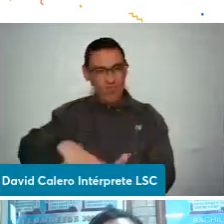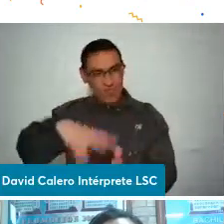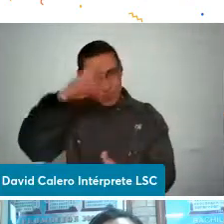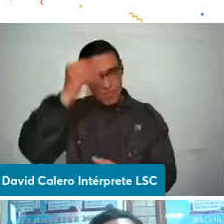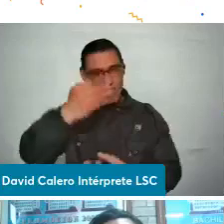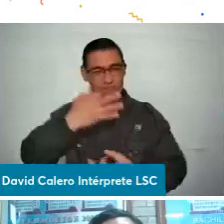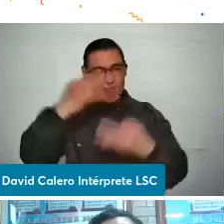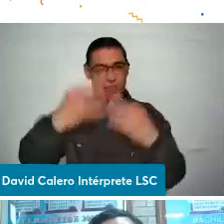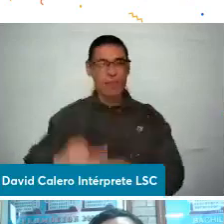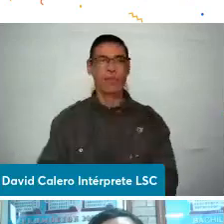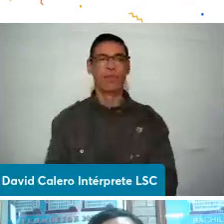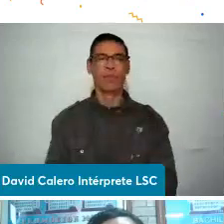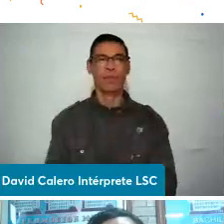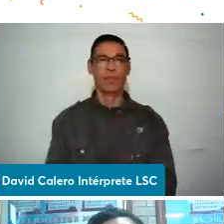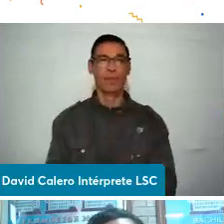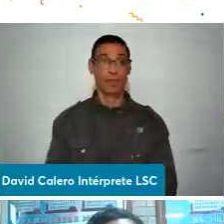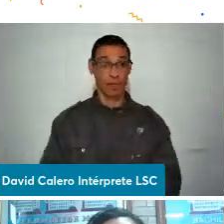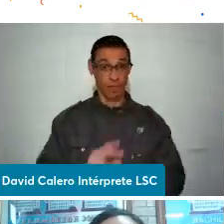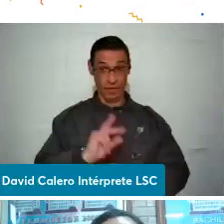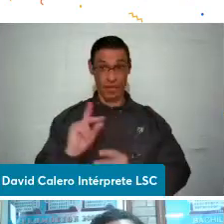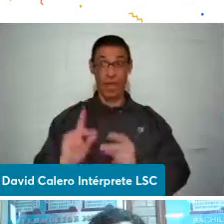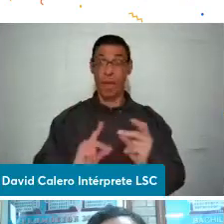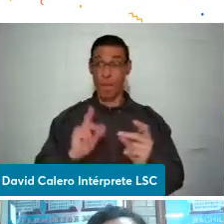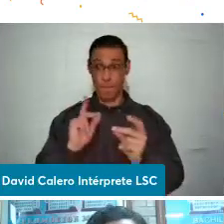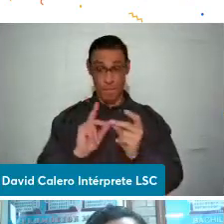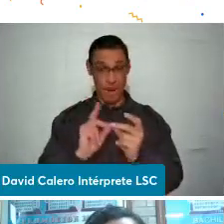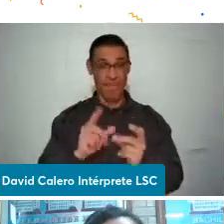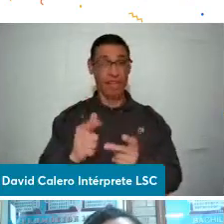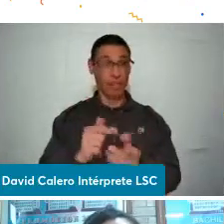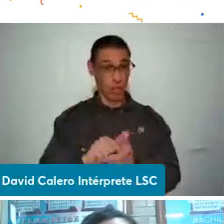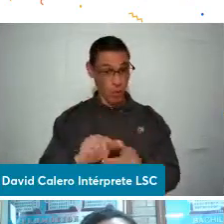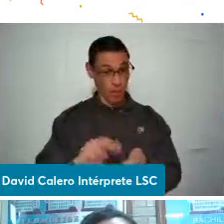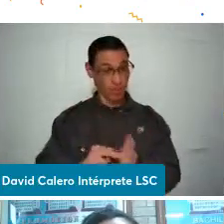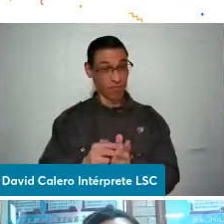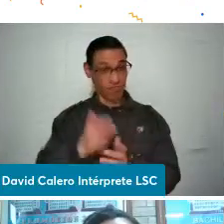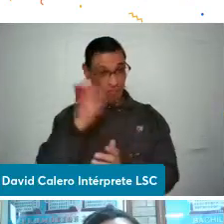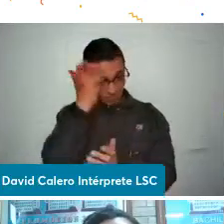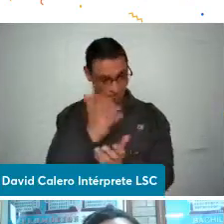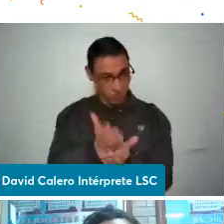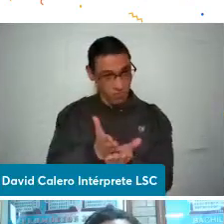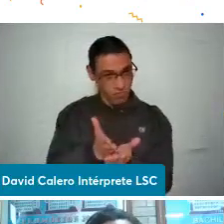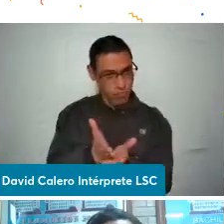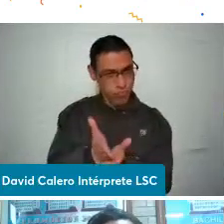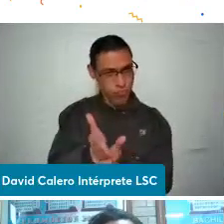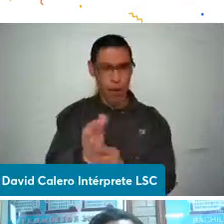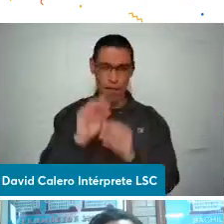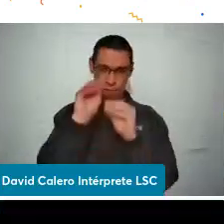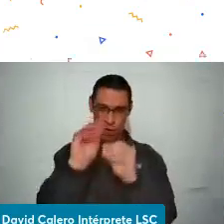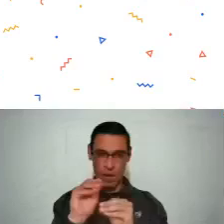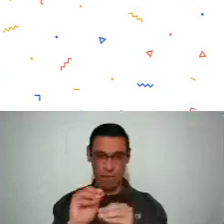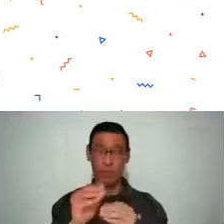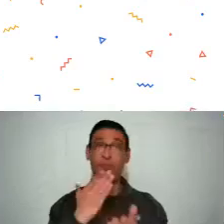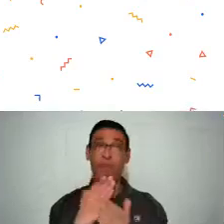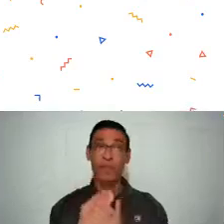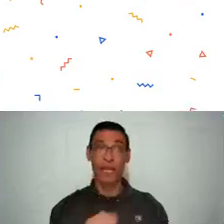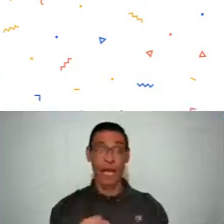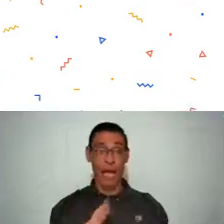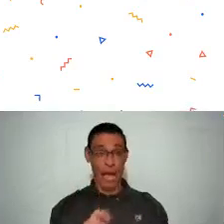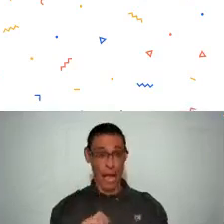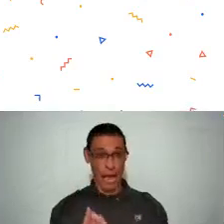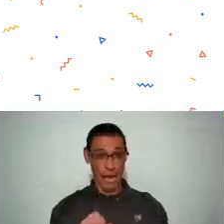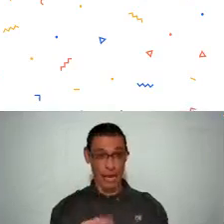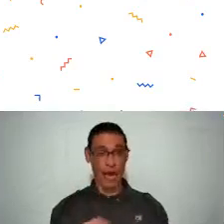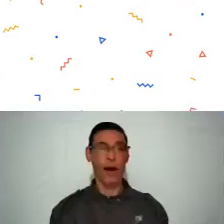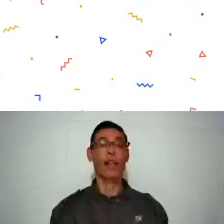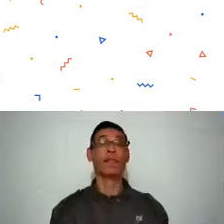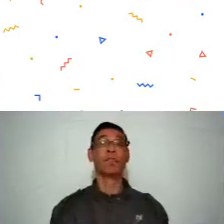Perfecto. Entonces, como nos dices, es constante y formativa. Muchísimas gracias, Carolina. Bueno, en este momento voy a darle